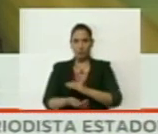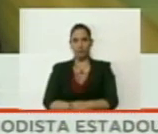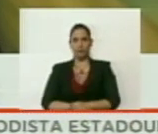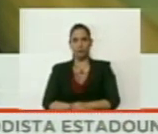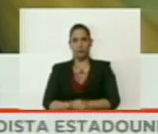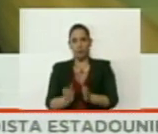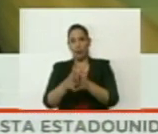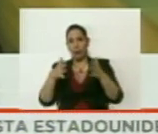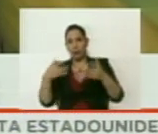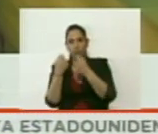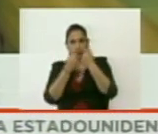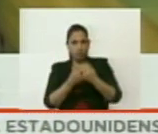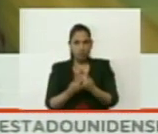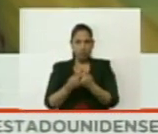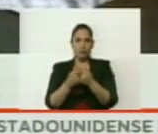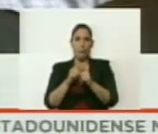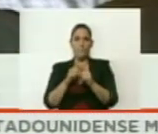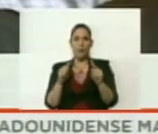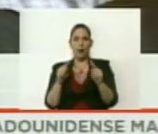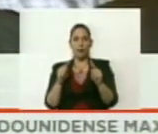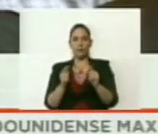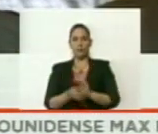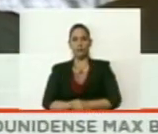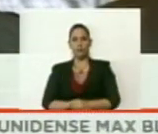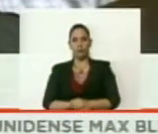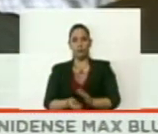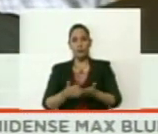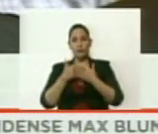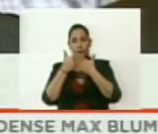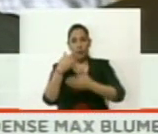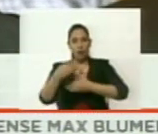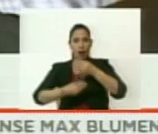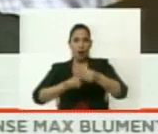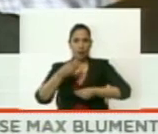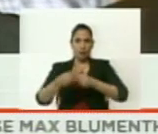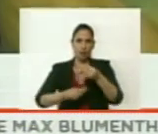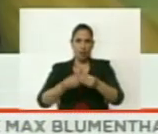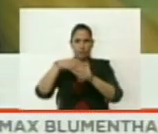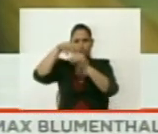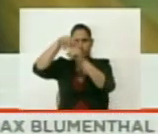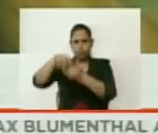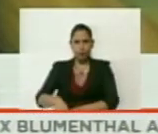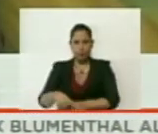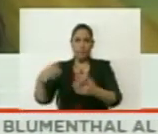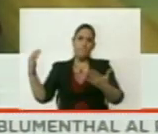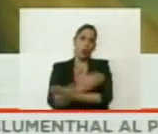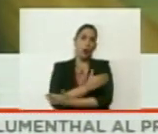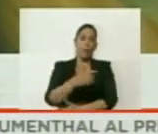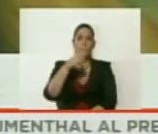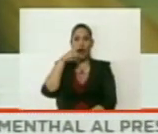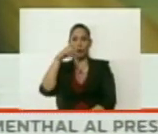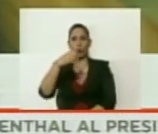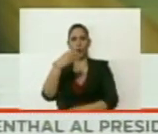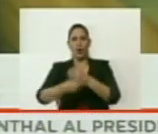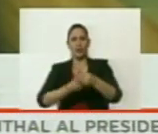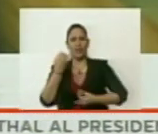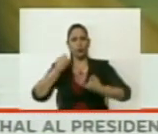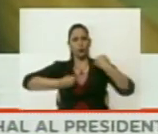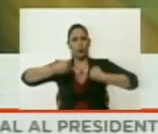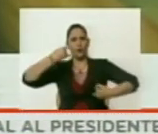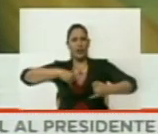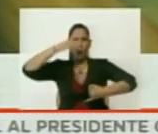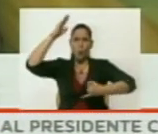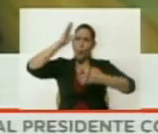macroplan económico para que ayuden a ejecutarlo, a derrocar a Nicolás Maduro y a hacer sufrir hasta las